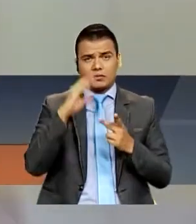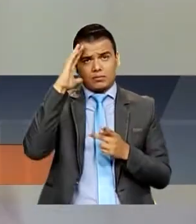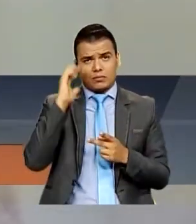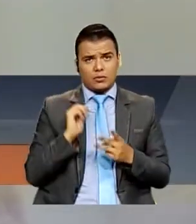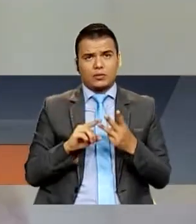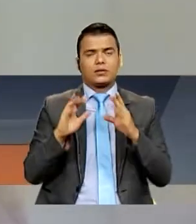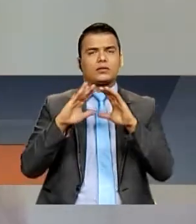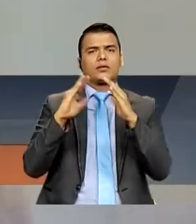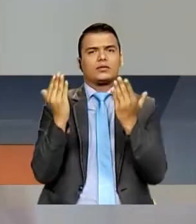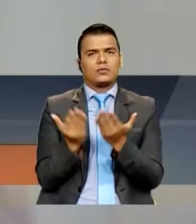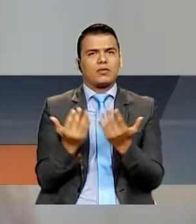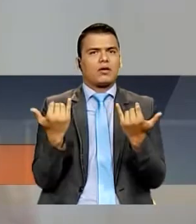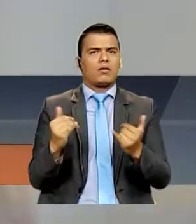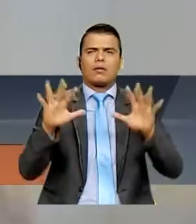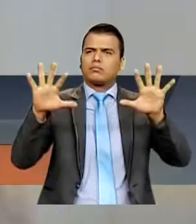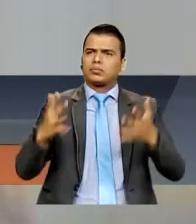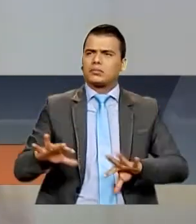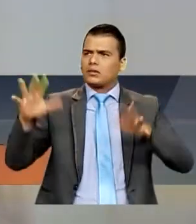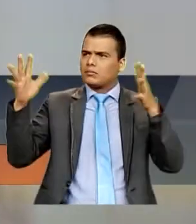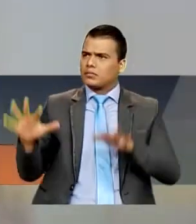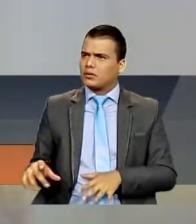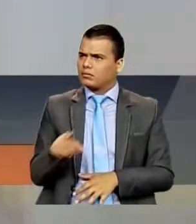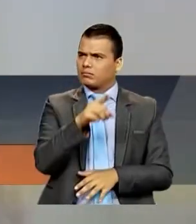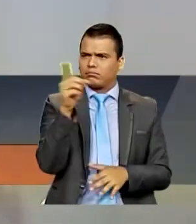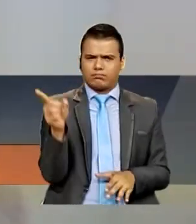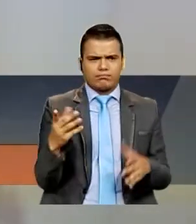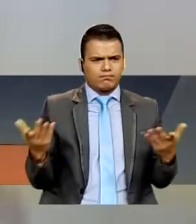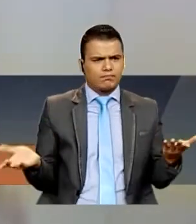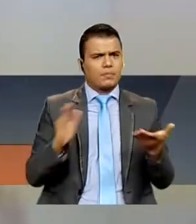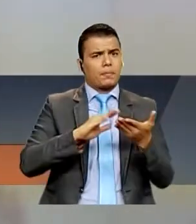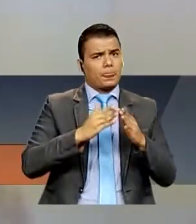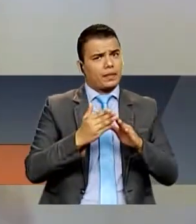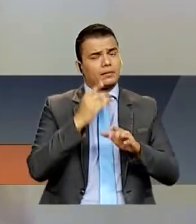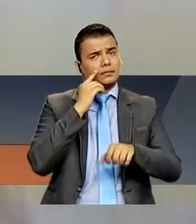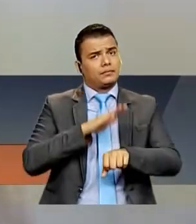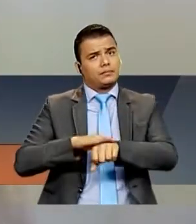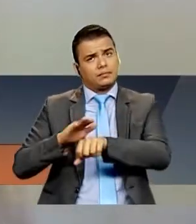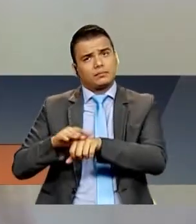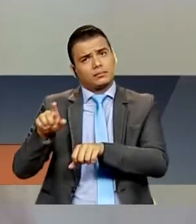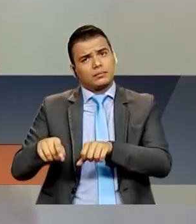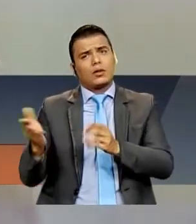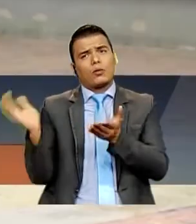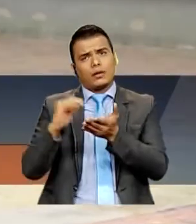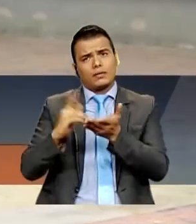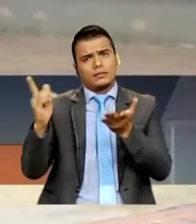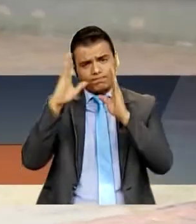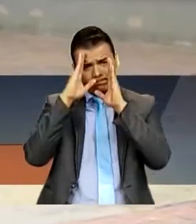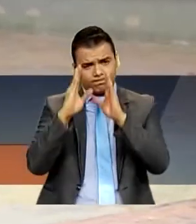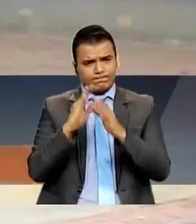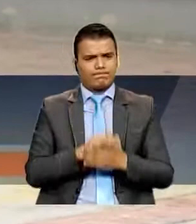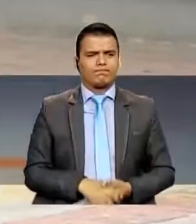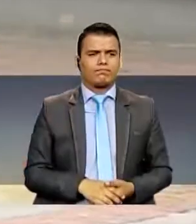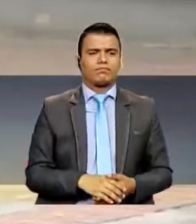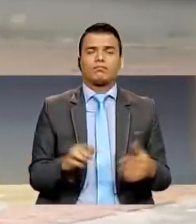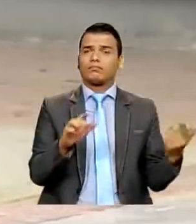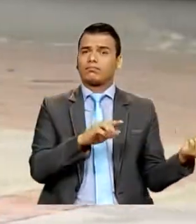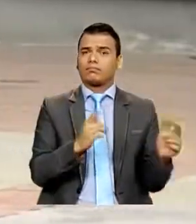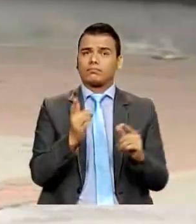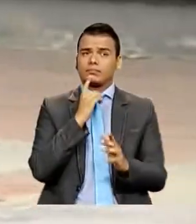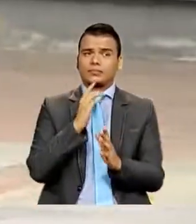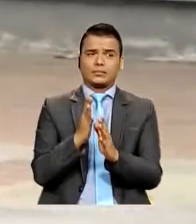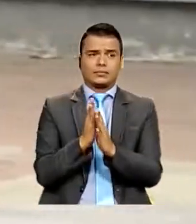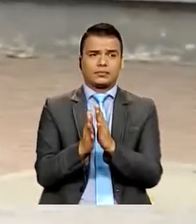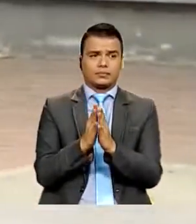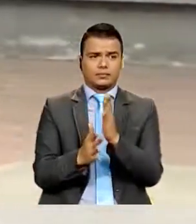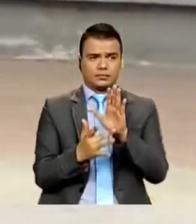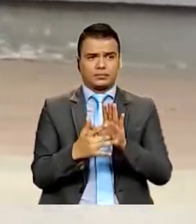escuelas que quedaron completamente abandonadas, donde la comunidad exige y pide la presencia nuestra. Muy bien, y con esta información desde